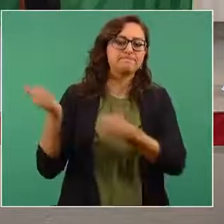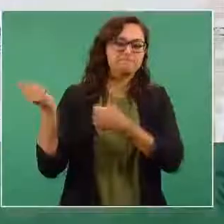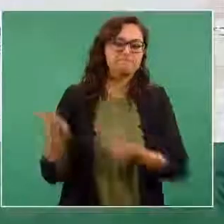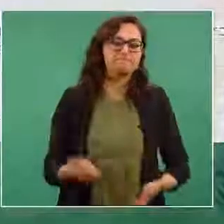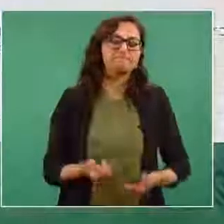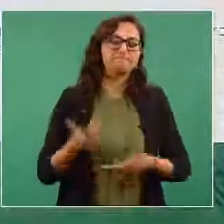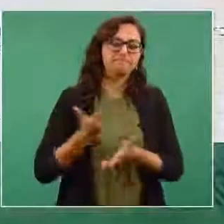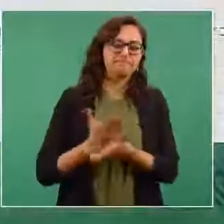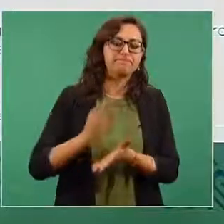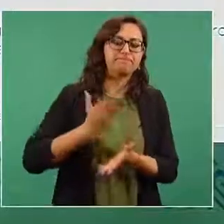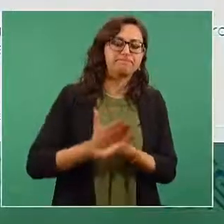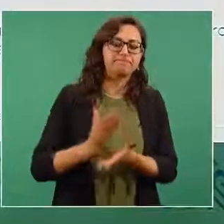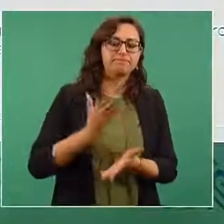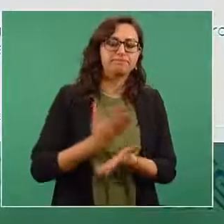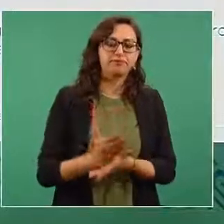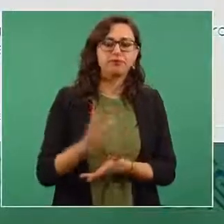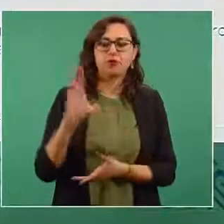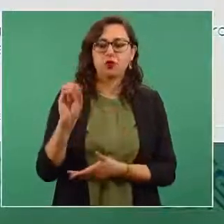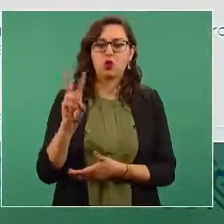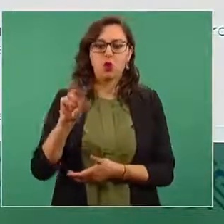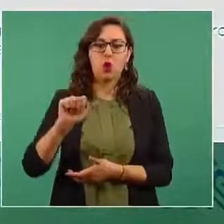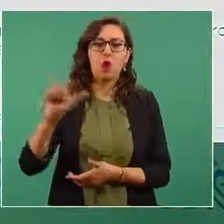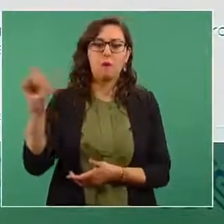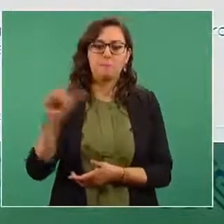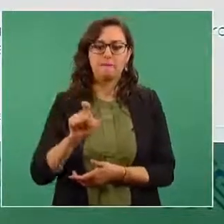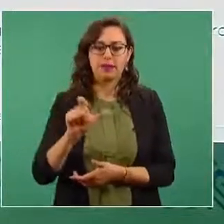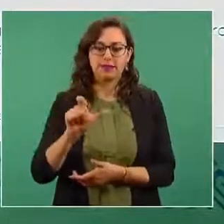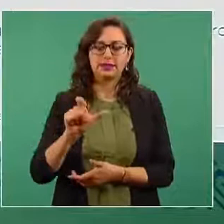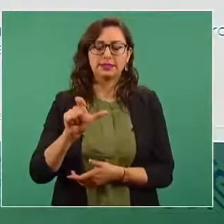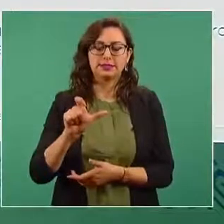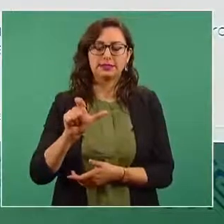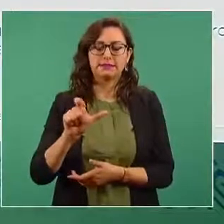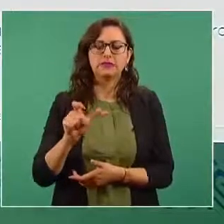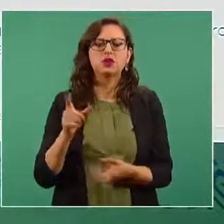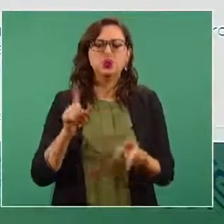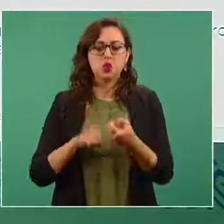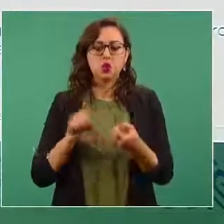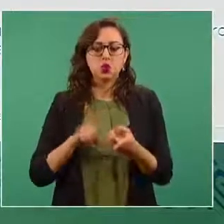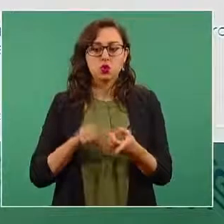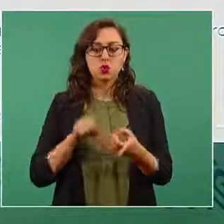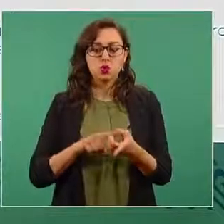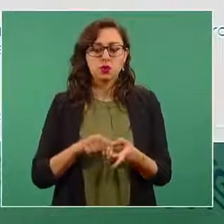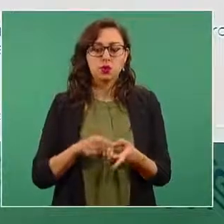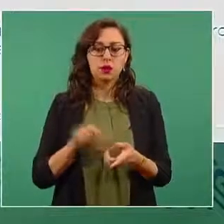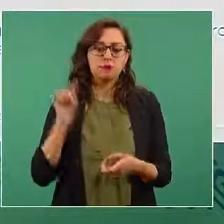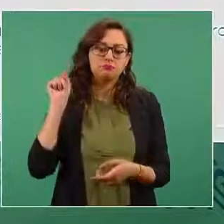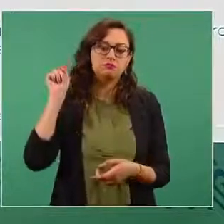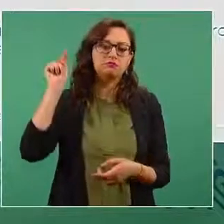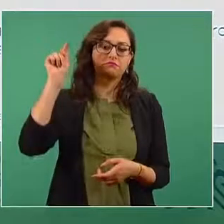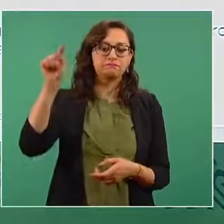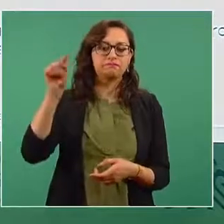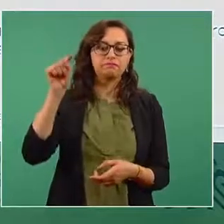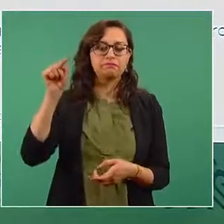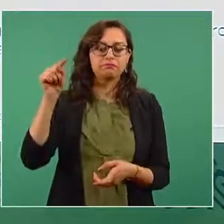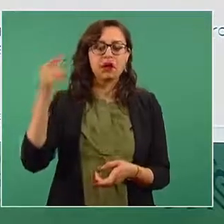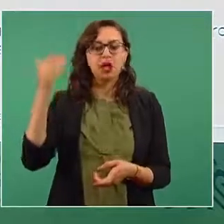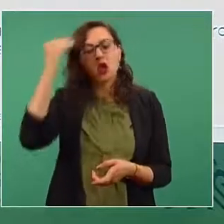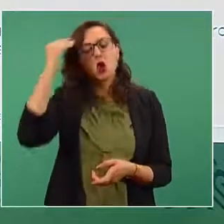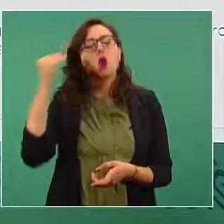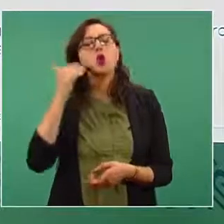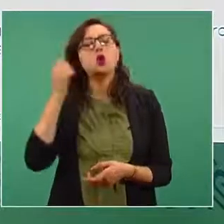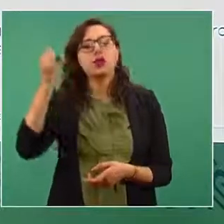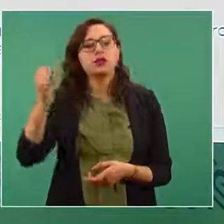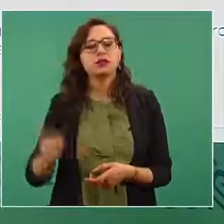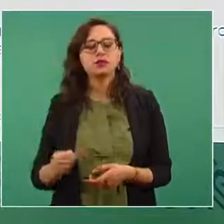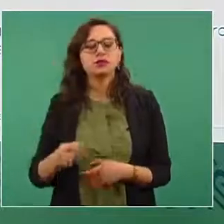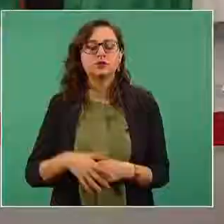5.532.000 dosis de AstraZeneca. ¿De dónde vienen? Estas nos informaron que vienen de Corea del Sur, de la producción de AstraZeneca en